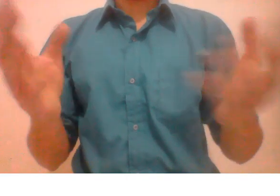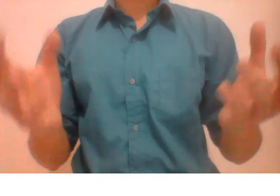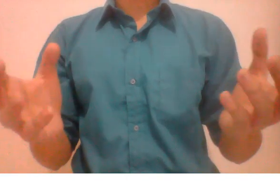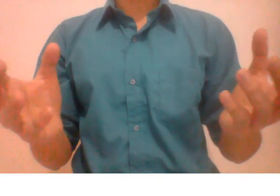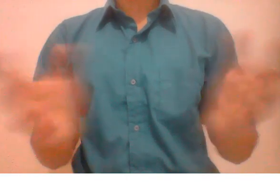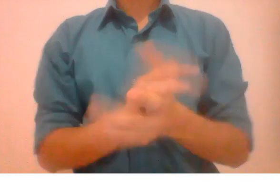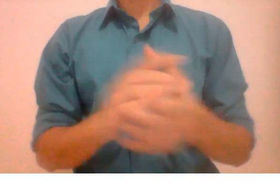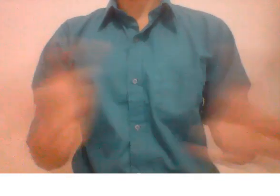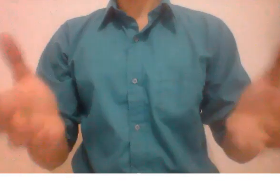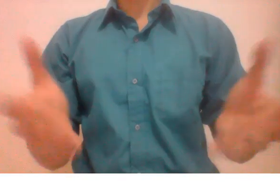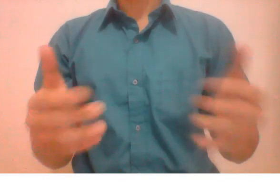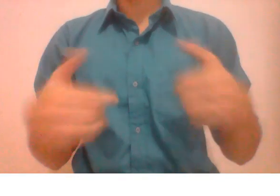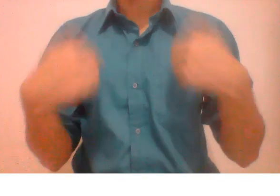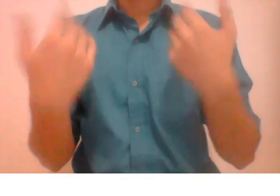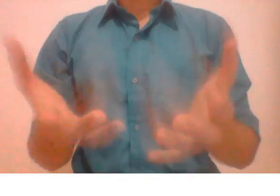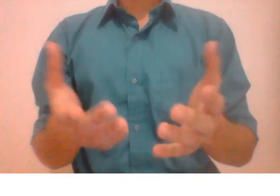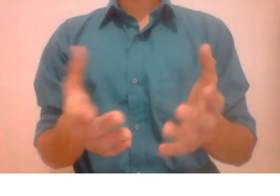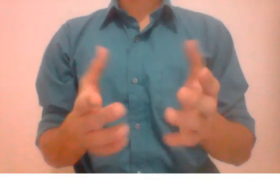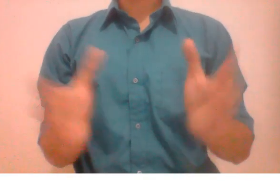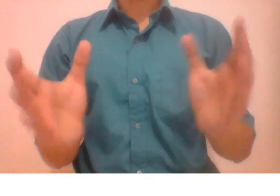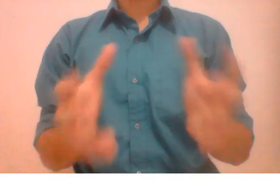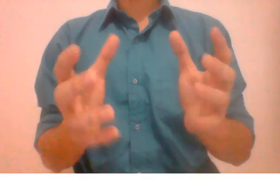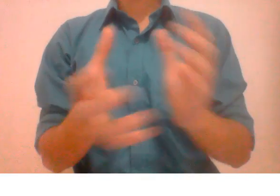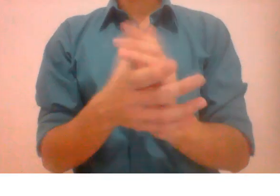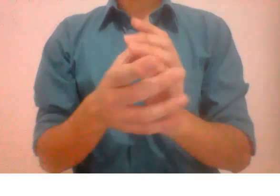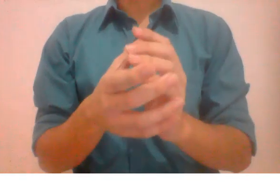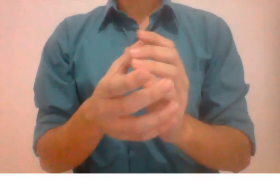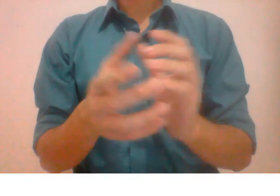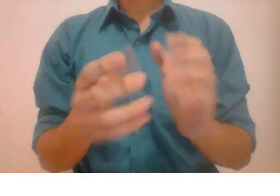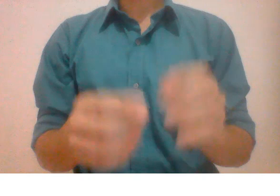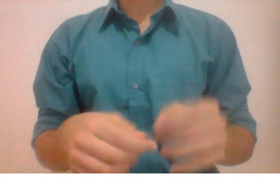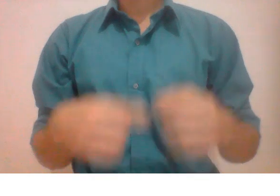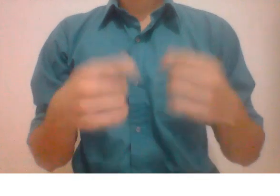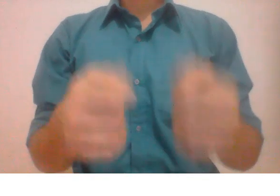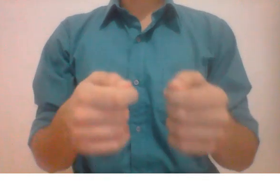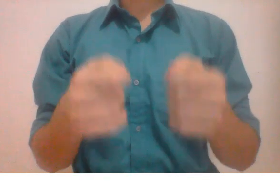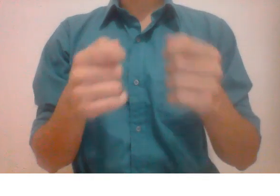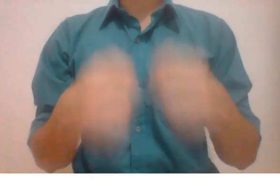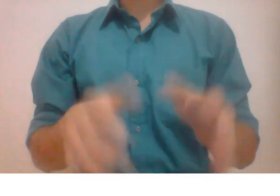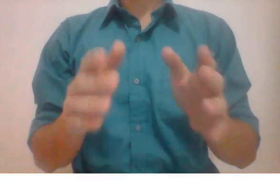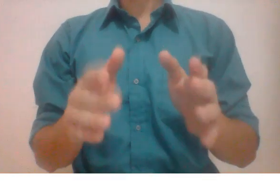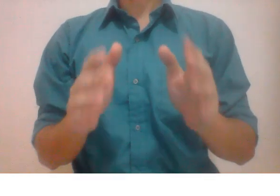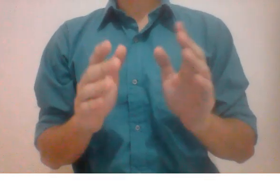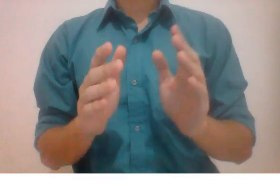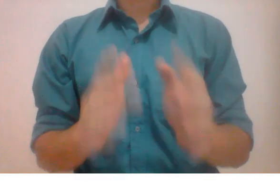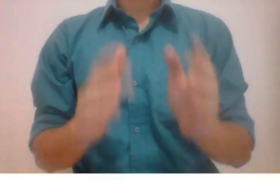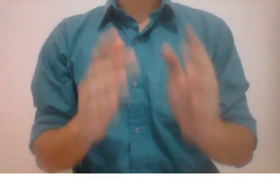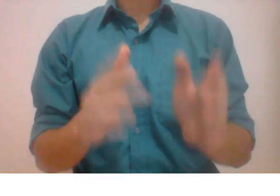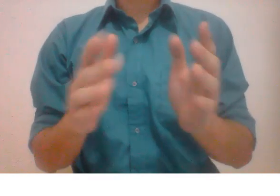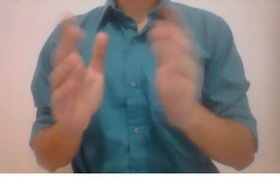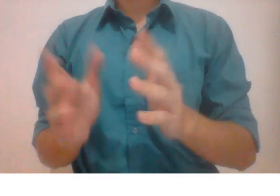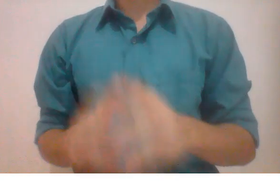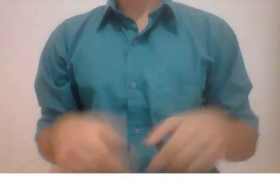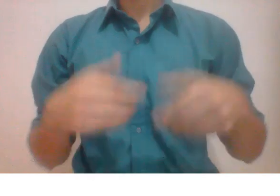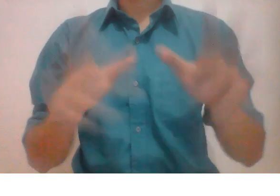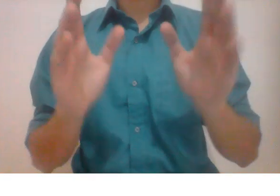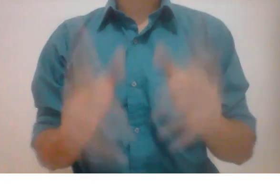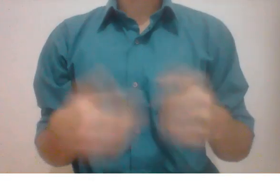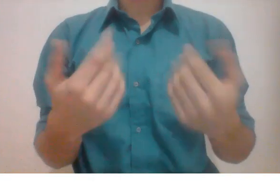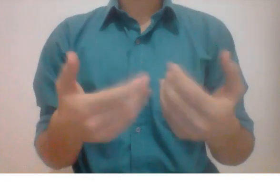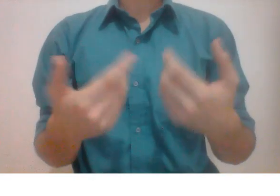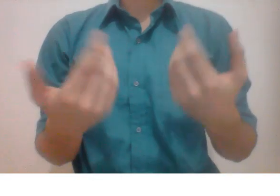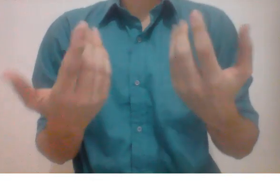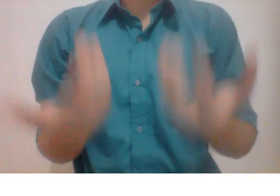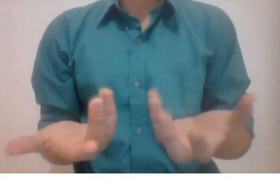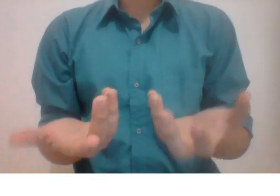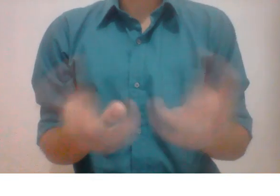corruptos y narcotraficantes, pues ¿qué es lo que generas? Generas a esa coalición llamada Sí por México, donde participa PRI, PAN, PRD y esos tipos.